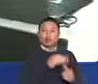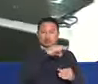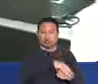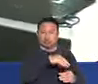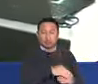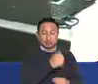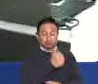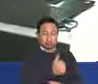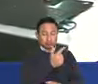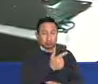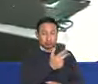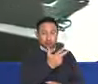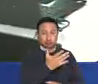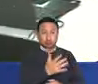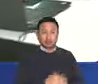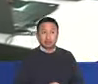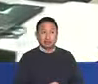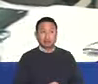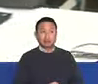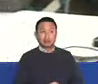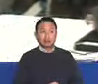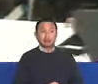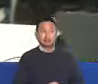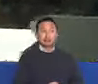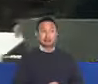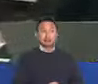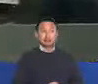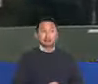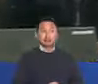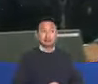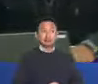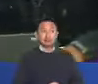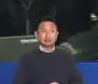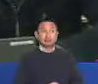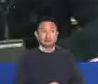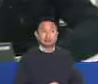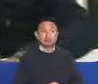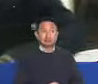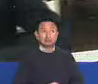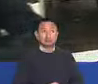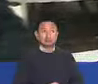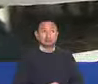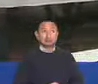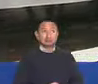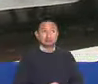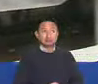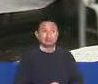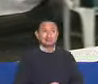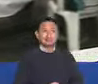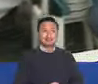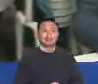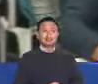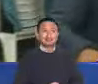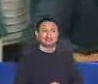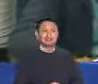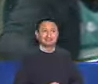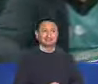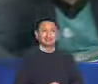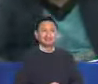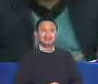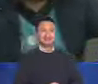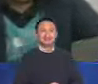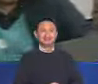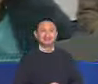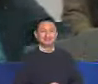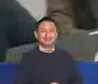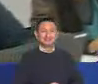de las juntas receptoras del voto. Esas actas llegan hasta este punto para ser nuevamente verificadas aquí